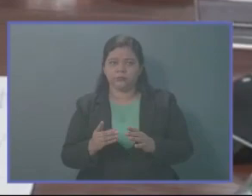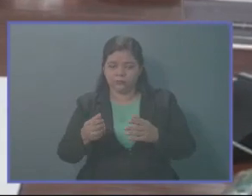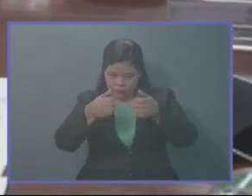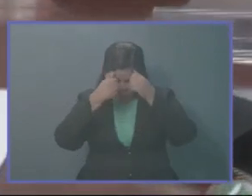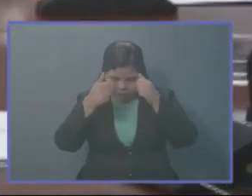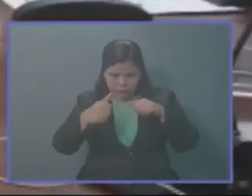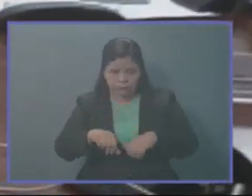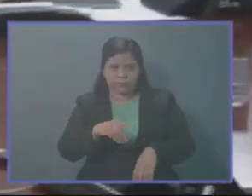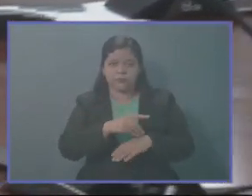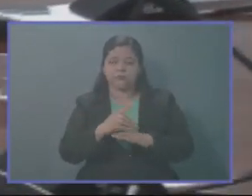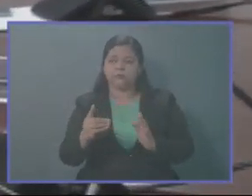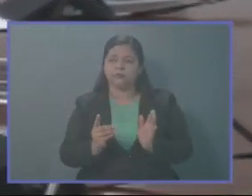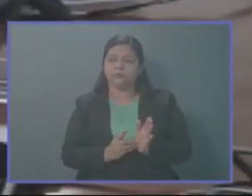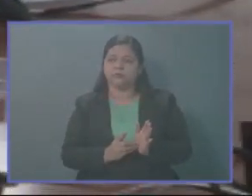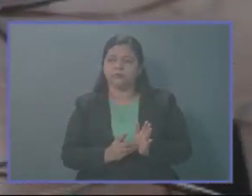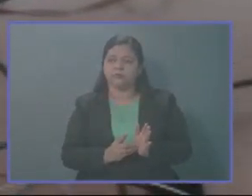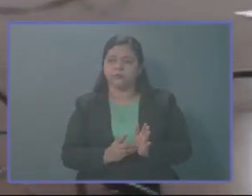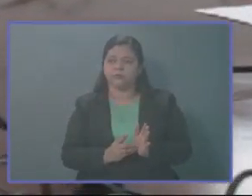diputado